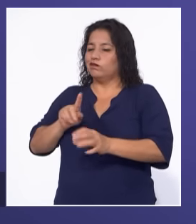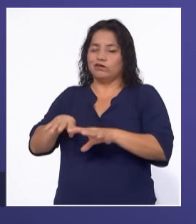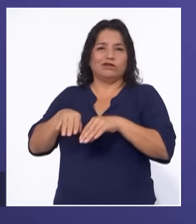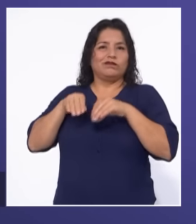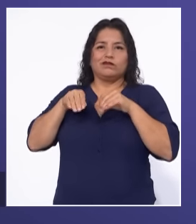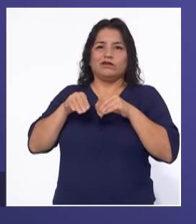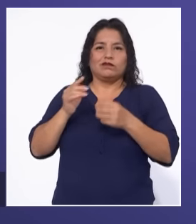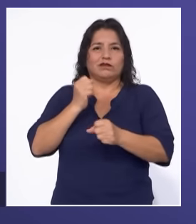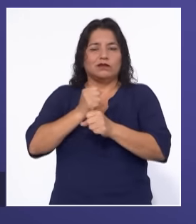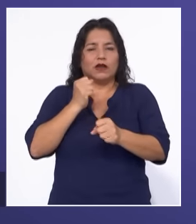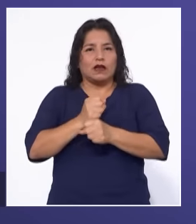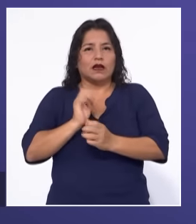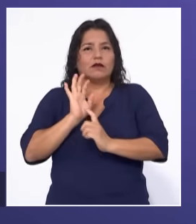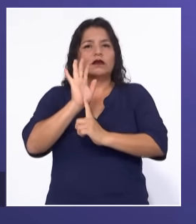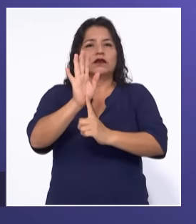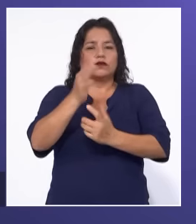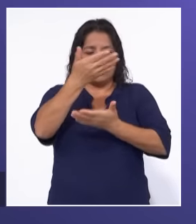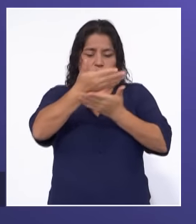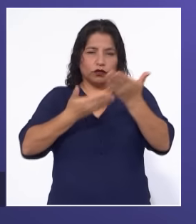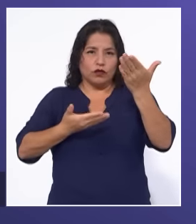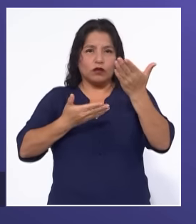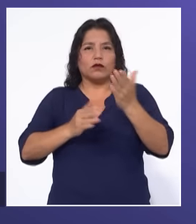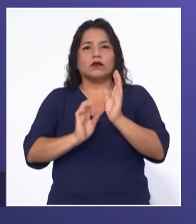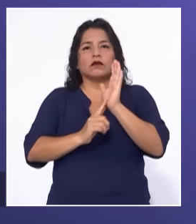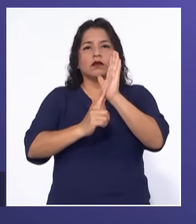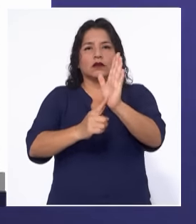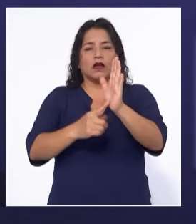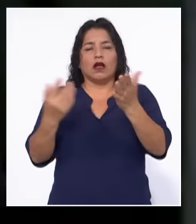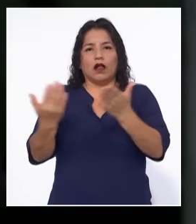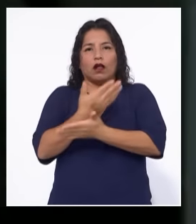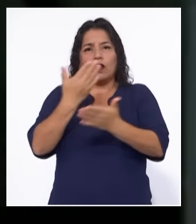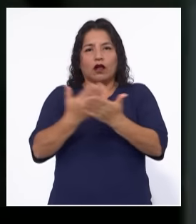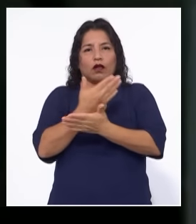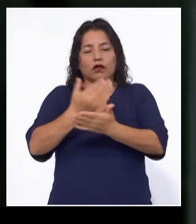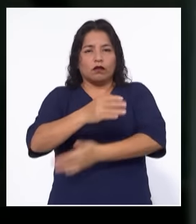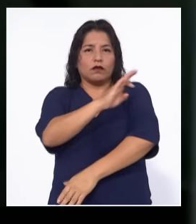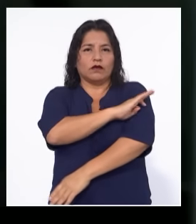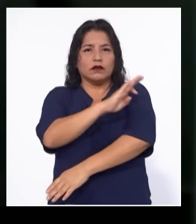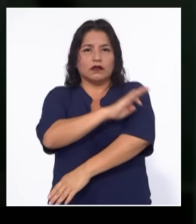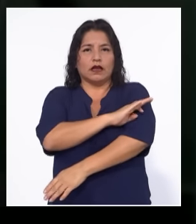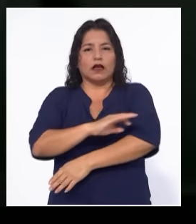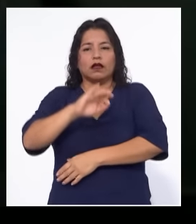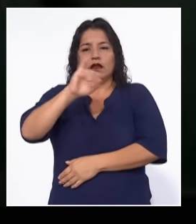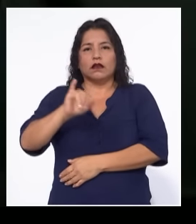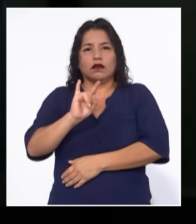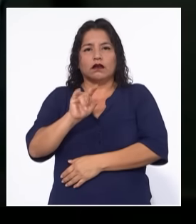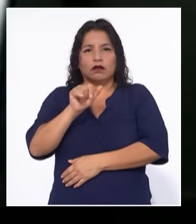mediante un documento presentado al nuevo fiscal de la Nación, Juan Villena Campana.